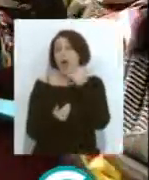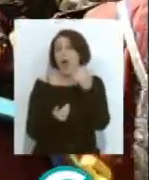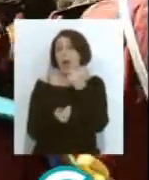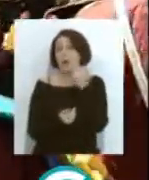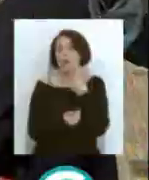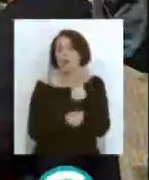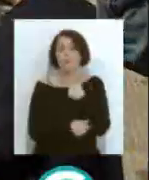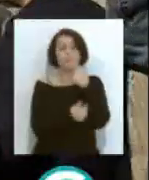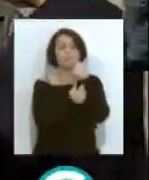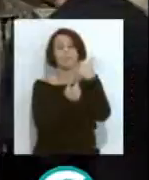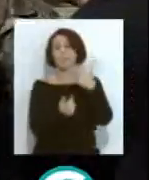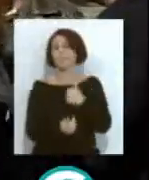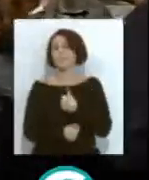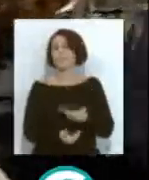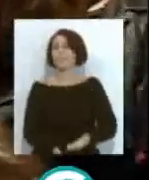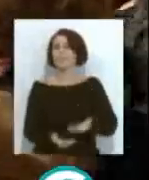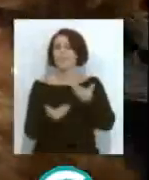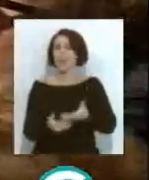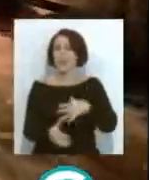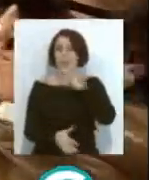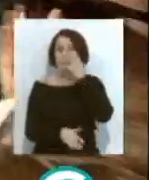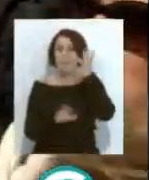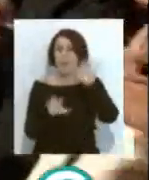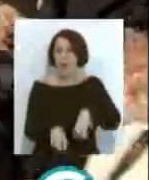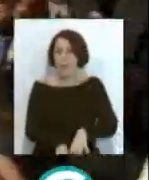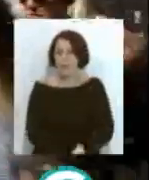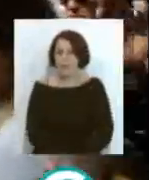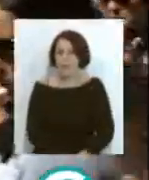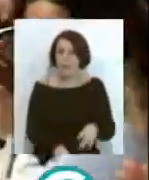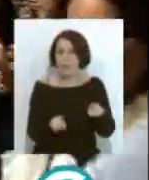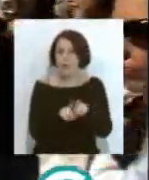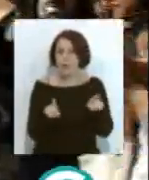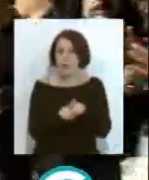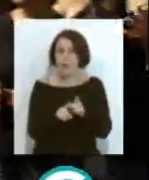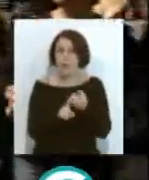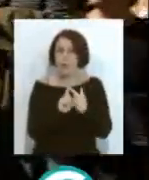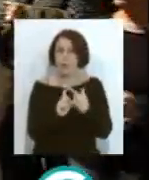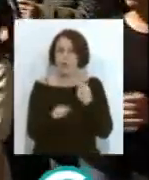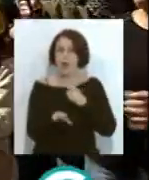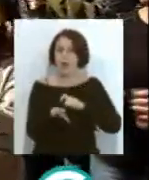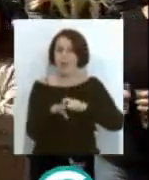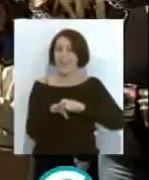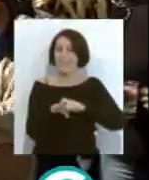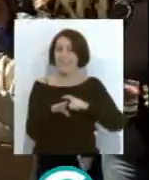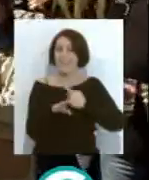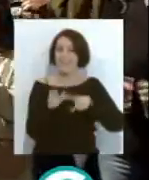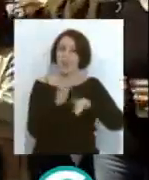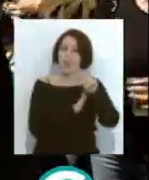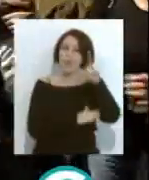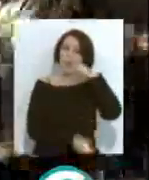a decirnos la importancia que tiene el Carnaval de Cádiz como factor de desarrollo